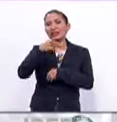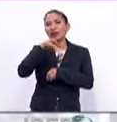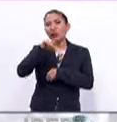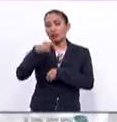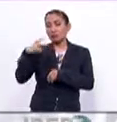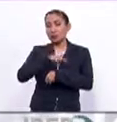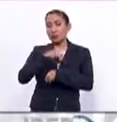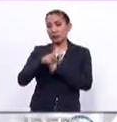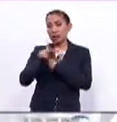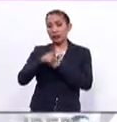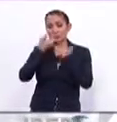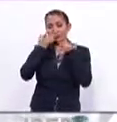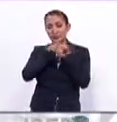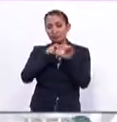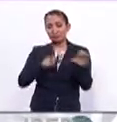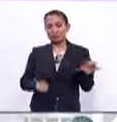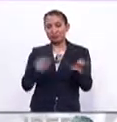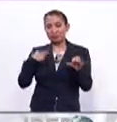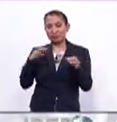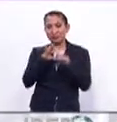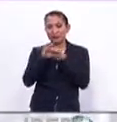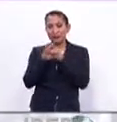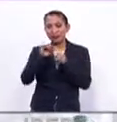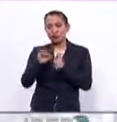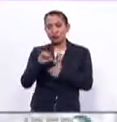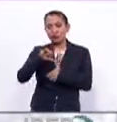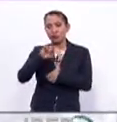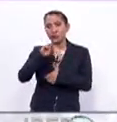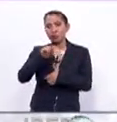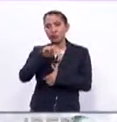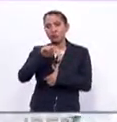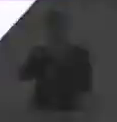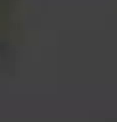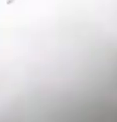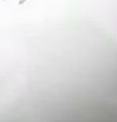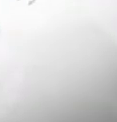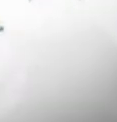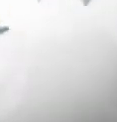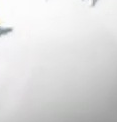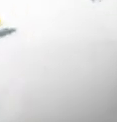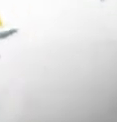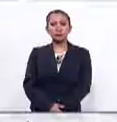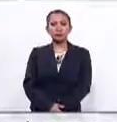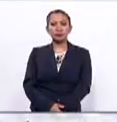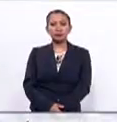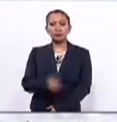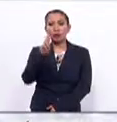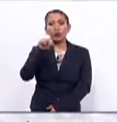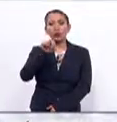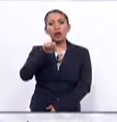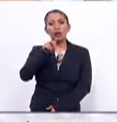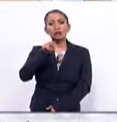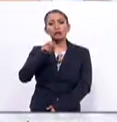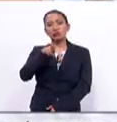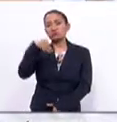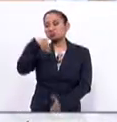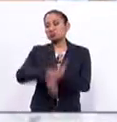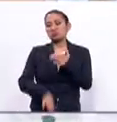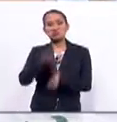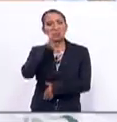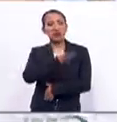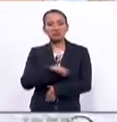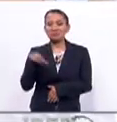su país se retira de la Unión de Naciones Suramericanas, la UNASUR. El UNASUR ha